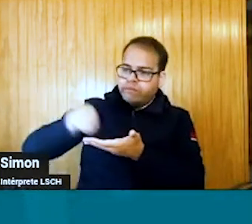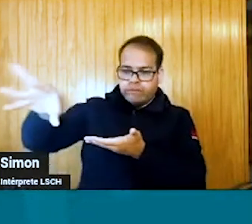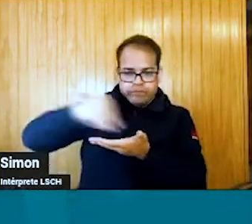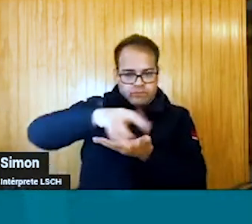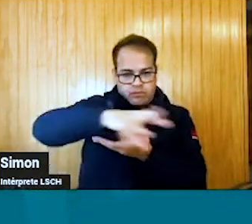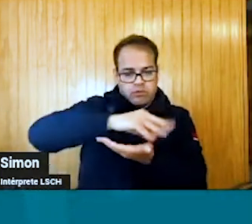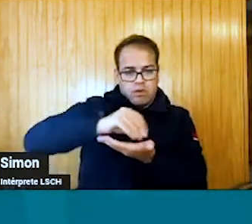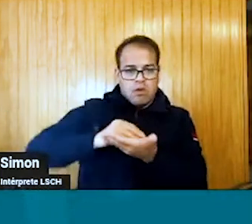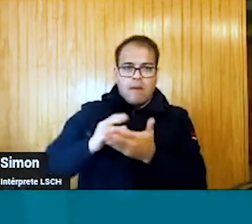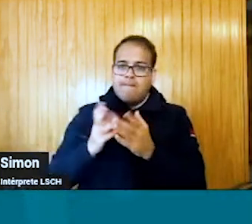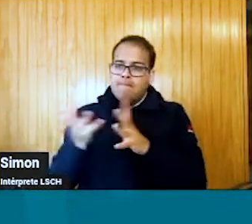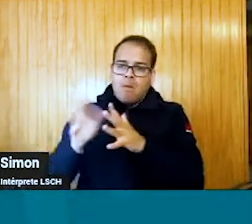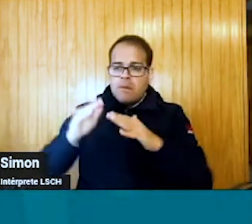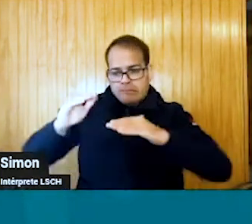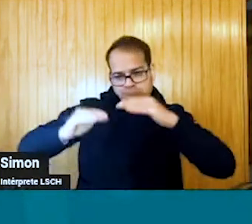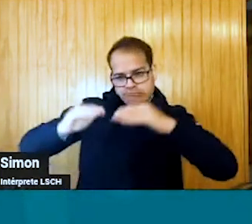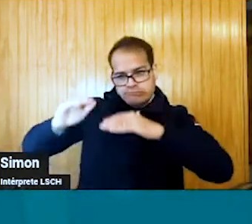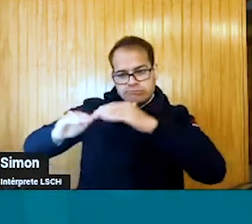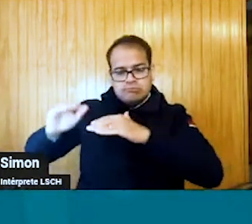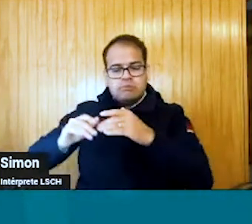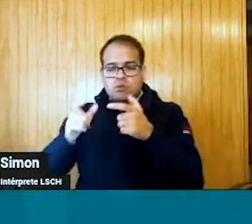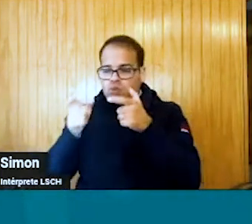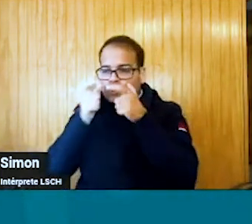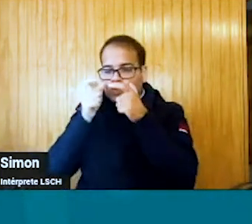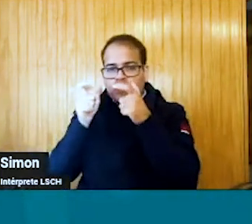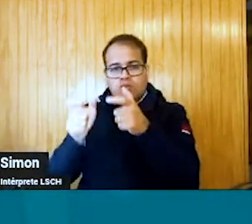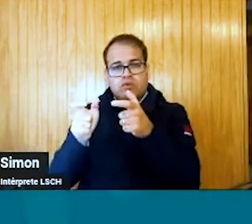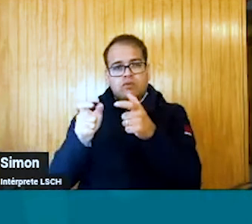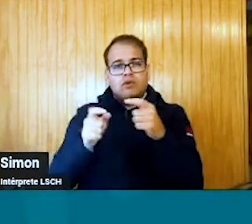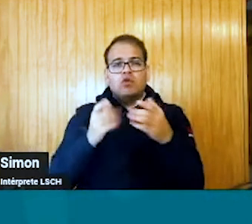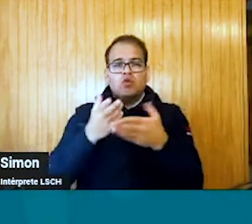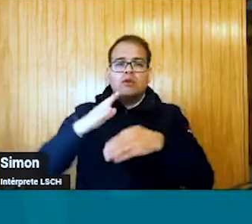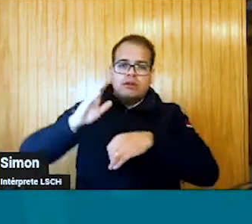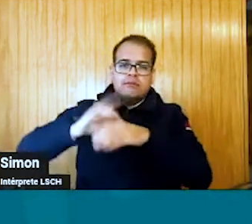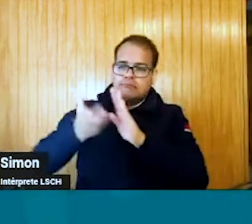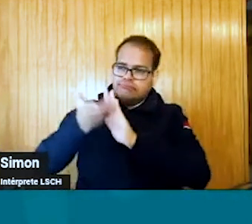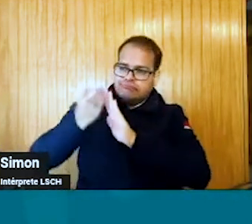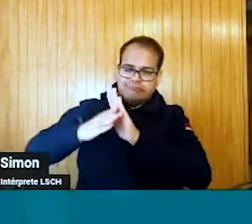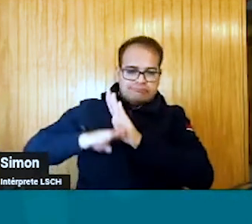una estimación mejor, y esta les dice a qué temperatura prender.